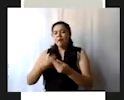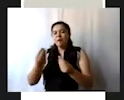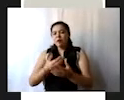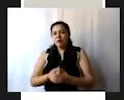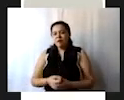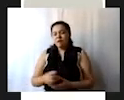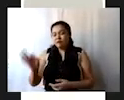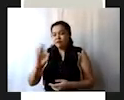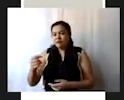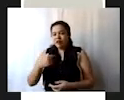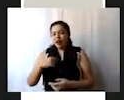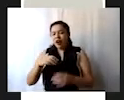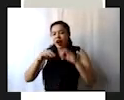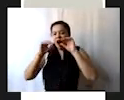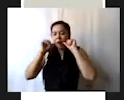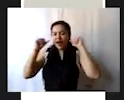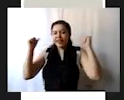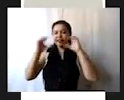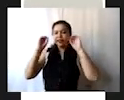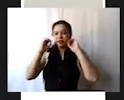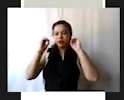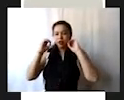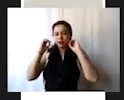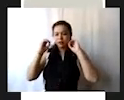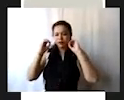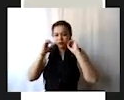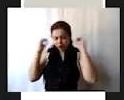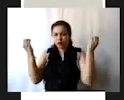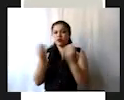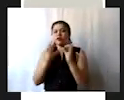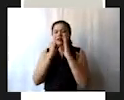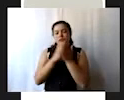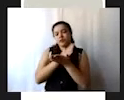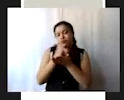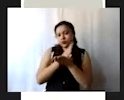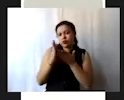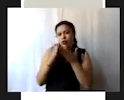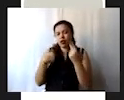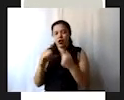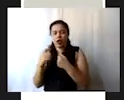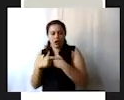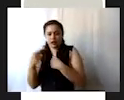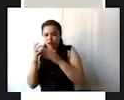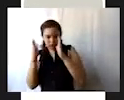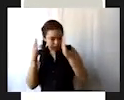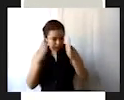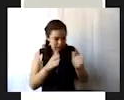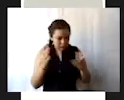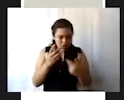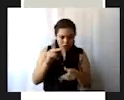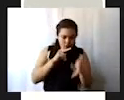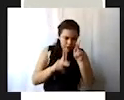estoy como mi organización trabajando de manera aislada, cubriendo algo que no necesariamente se habla o